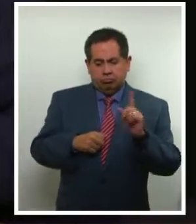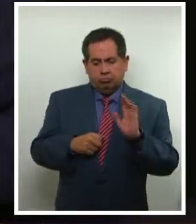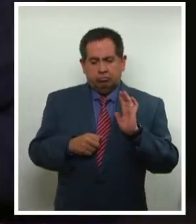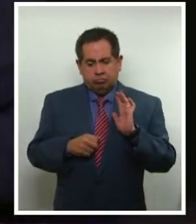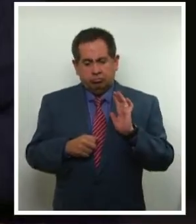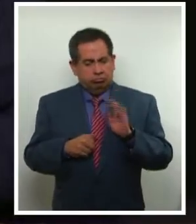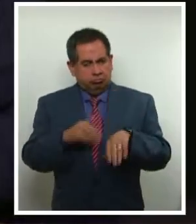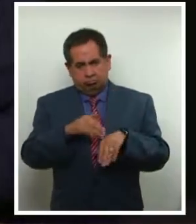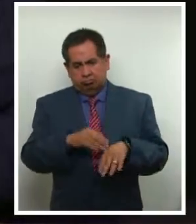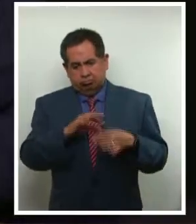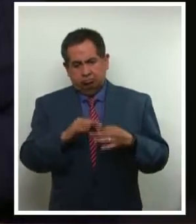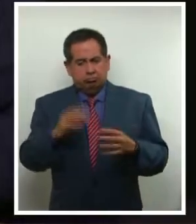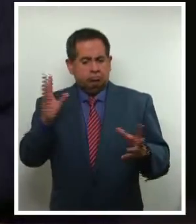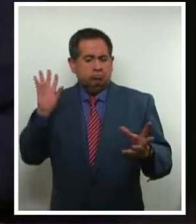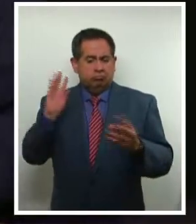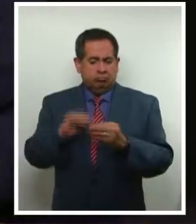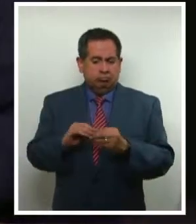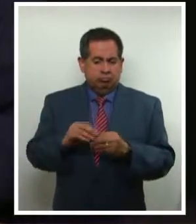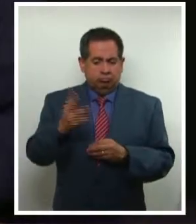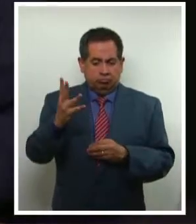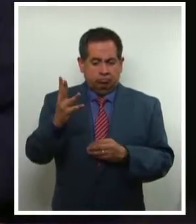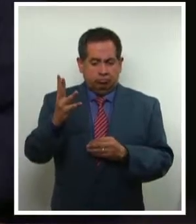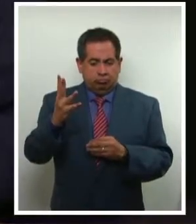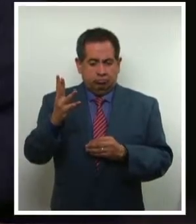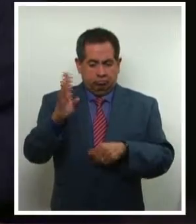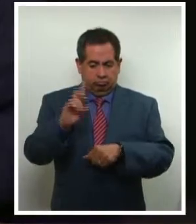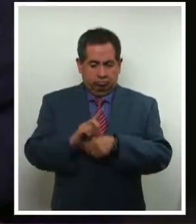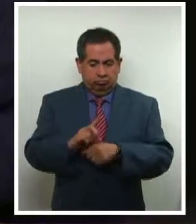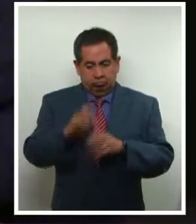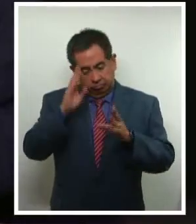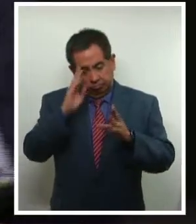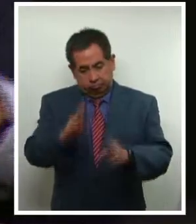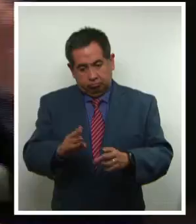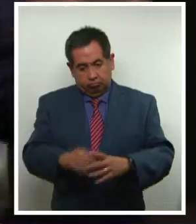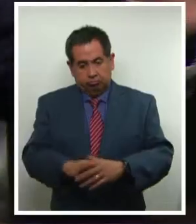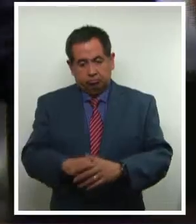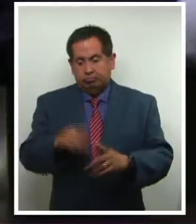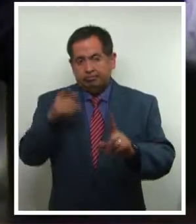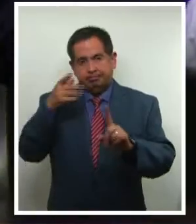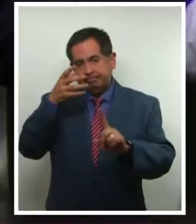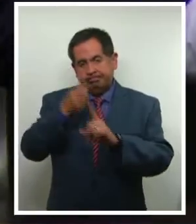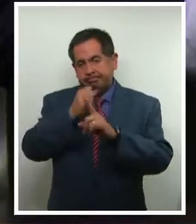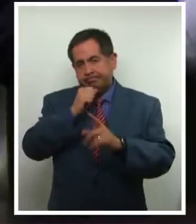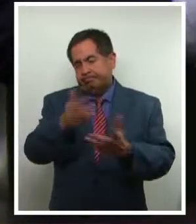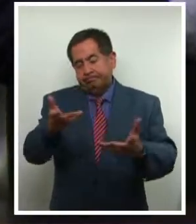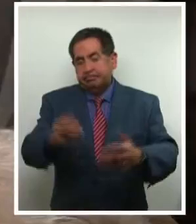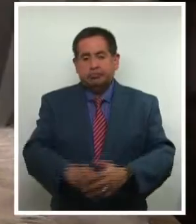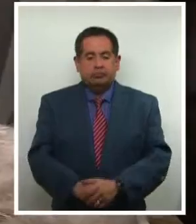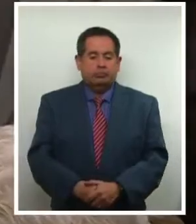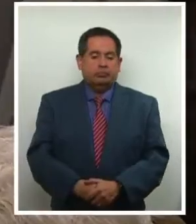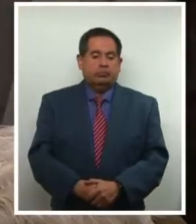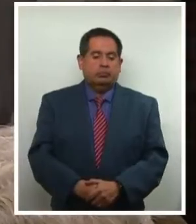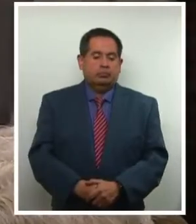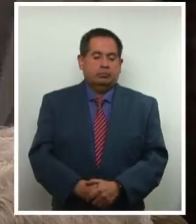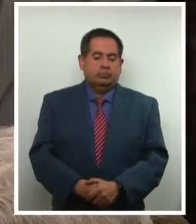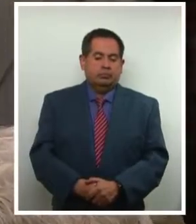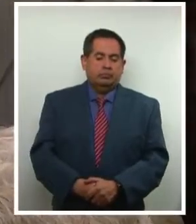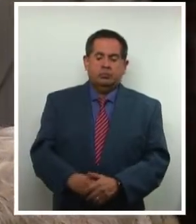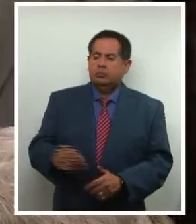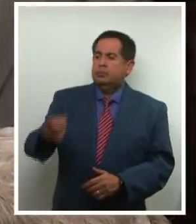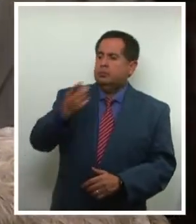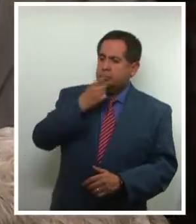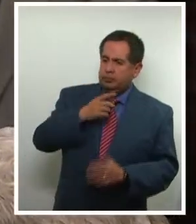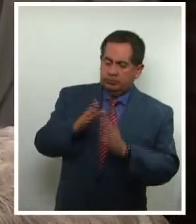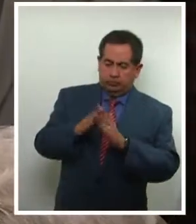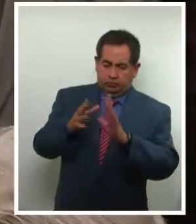nos hemos abocado en los últimos 4 días, que no se ha logrado. Diputado Muñoz Ledo, le pediría una definición